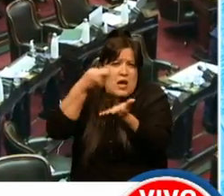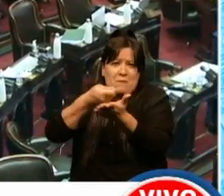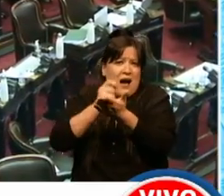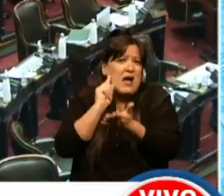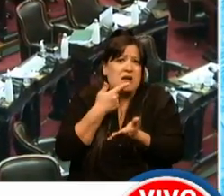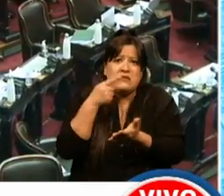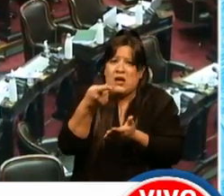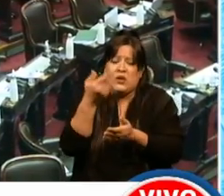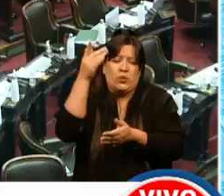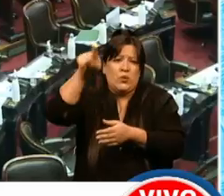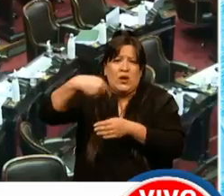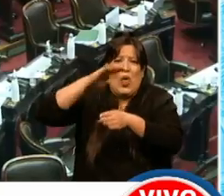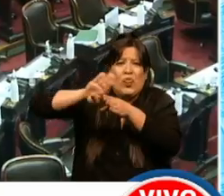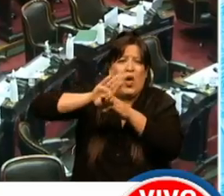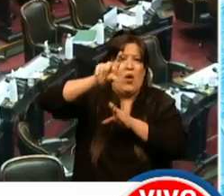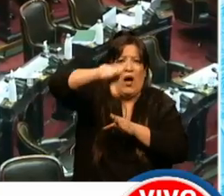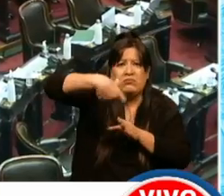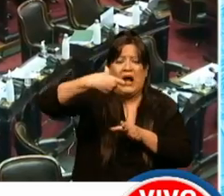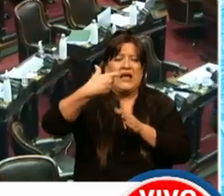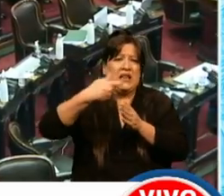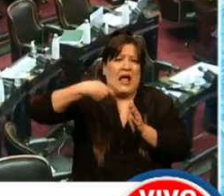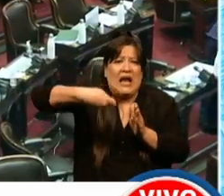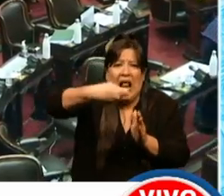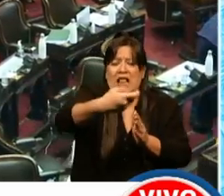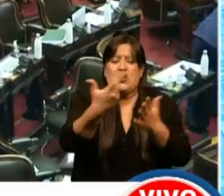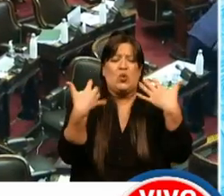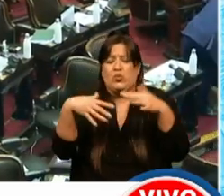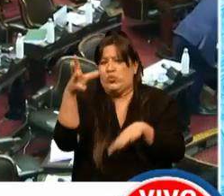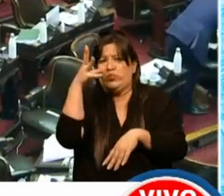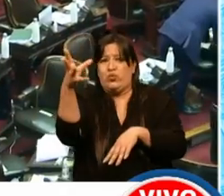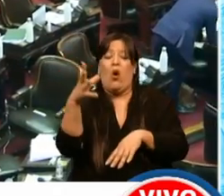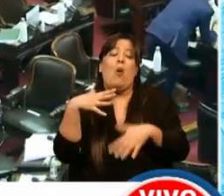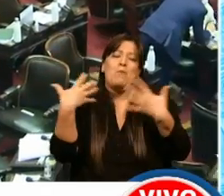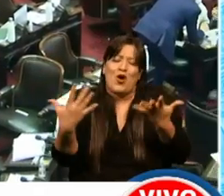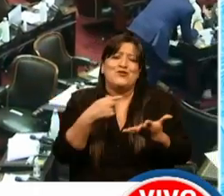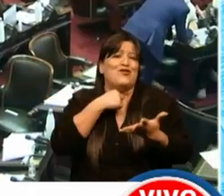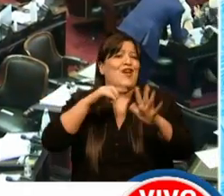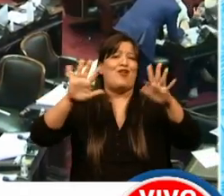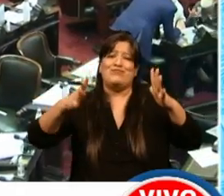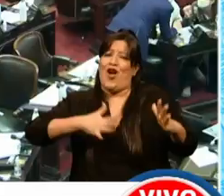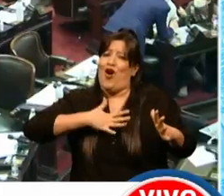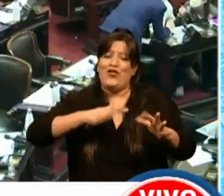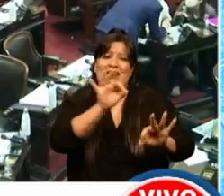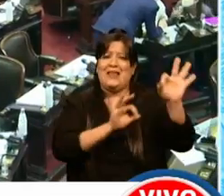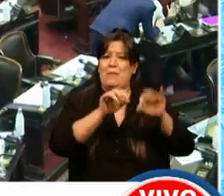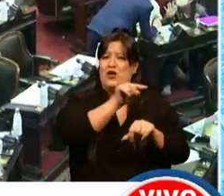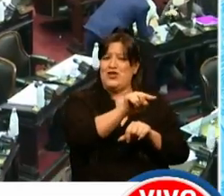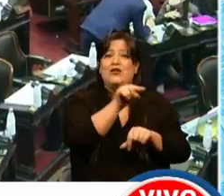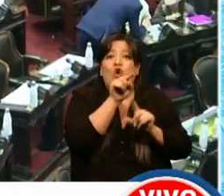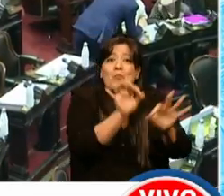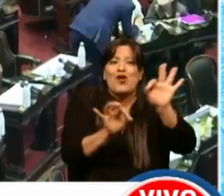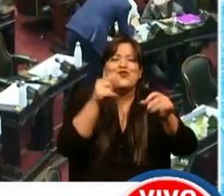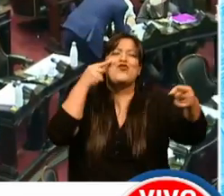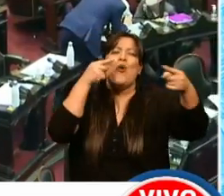endeudaron con tarjetas de crédito entonces quiero realmente celebrar este proyecto está pensando